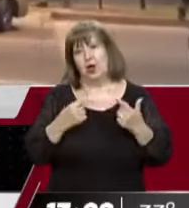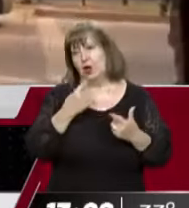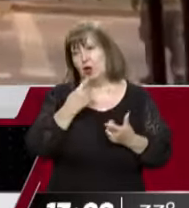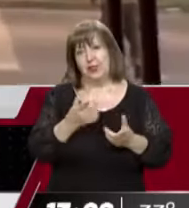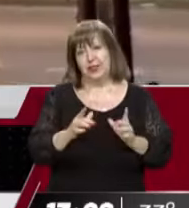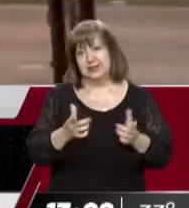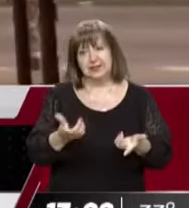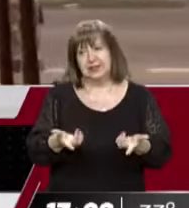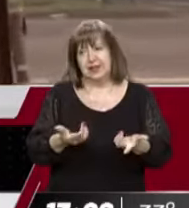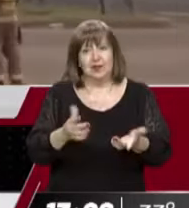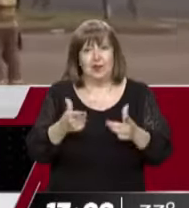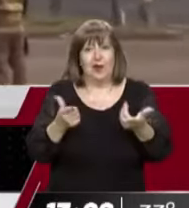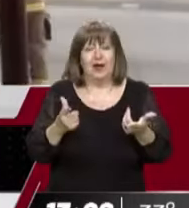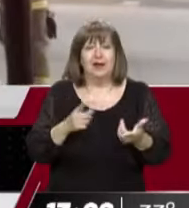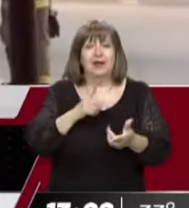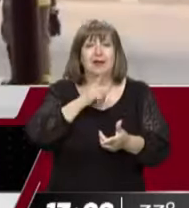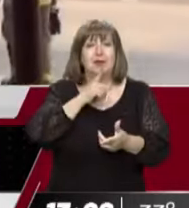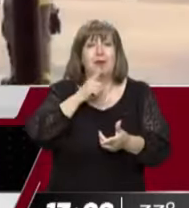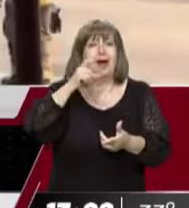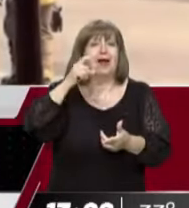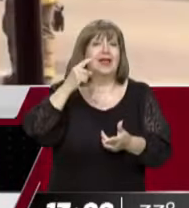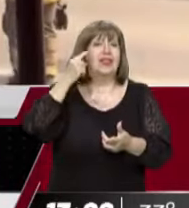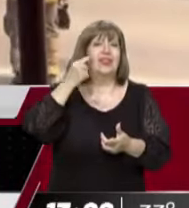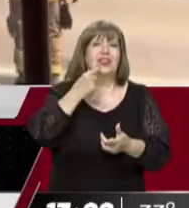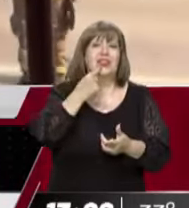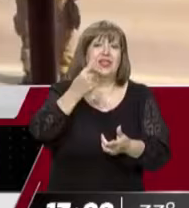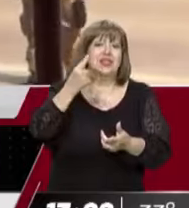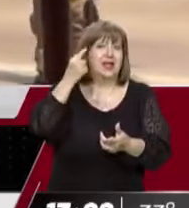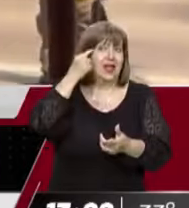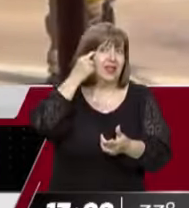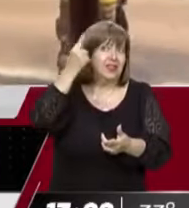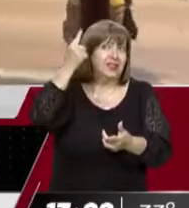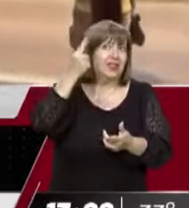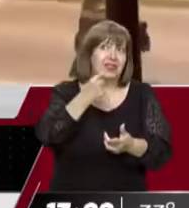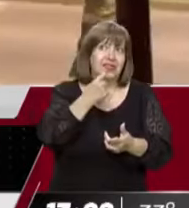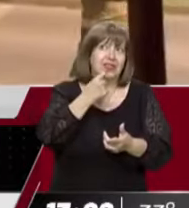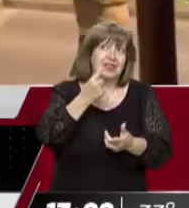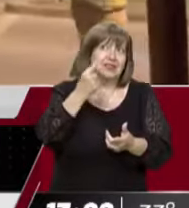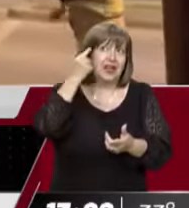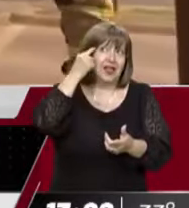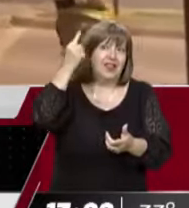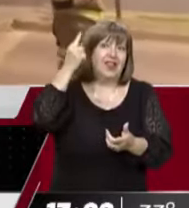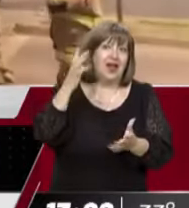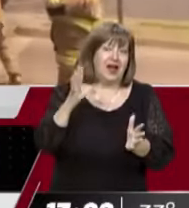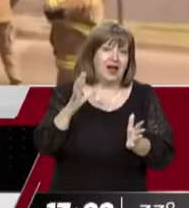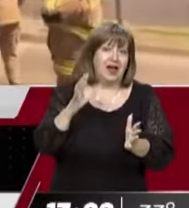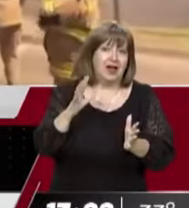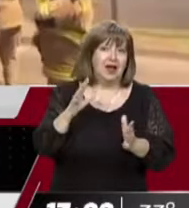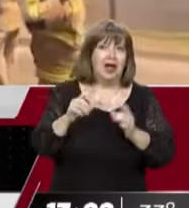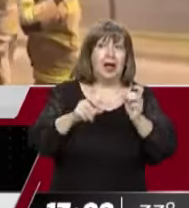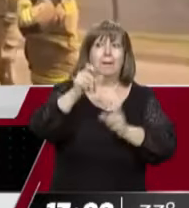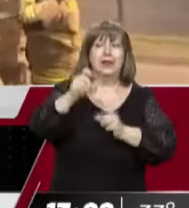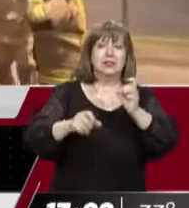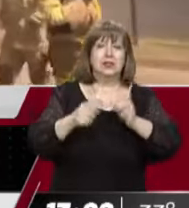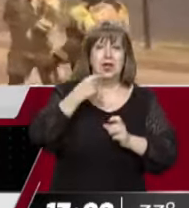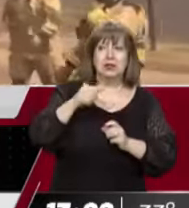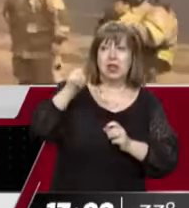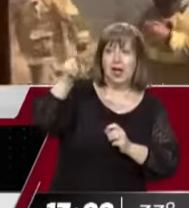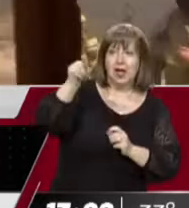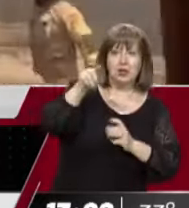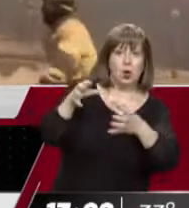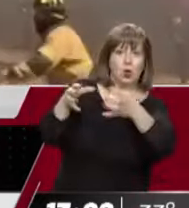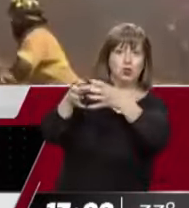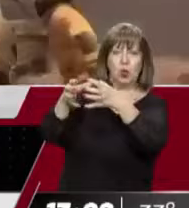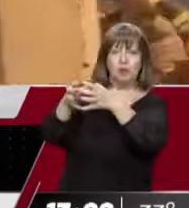Son solo teorías. Es más, cuando hablas con la gente simple, que me llama la atención, ¿sabes qué dicen? Son los inmigrantes. ¿Por qué? Porque evidentemente